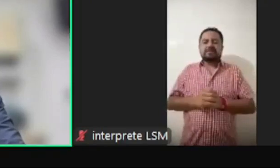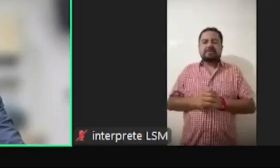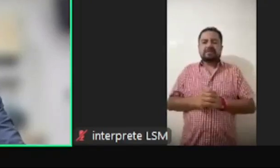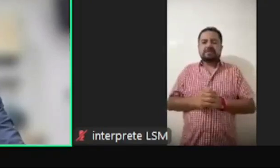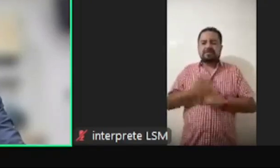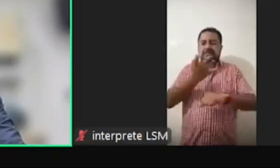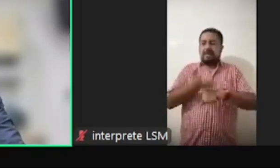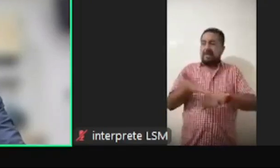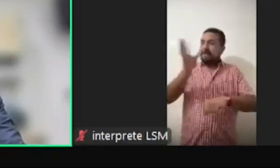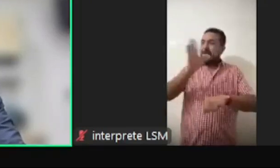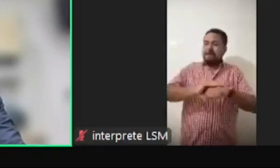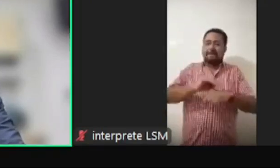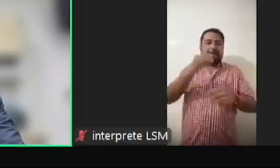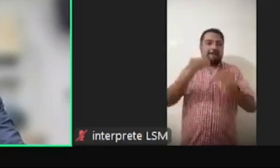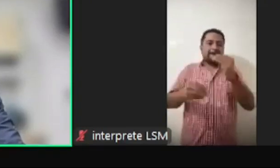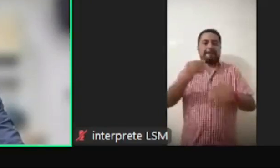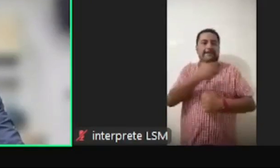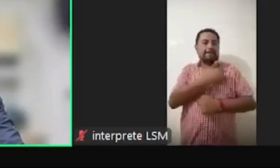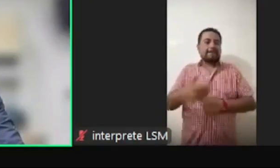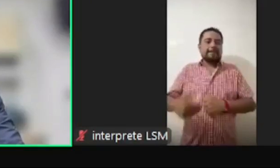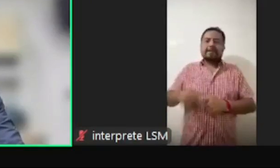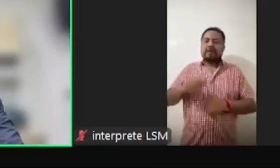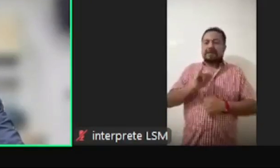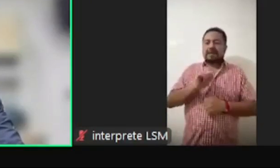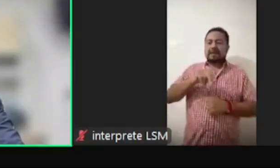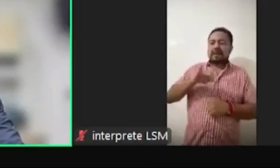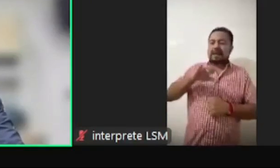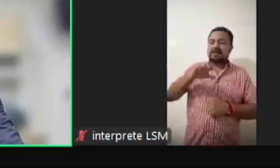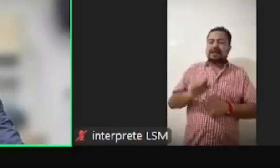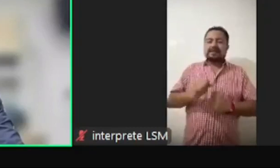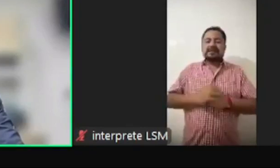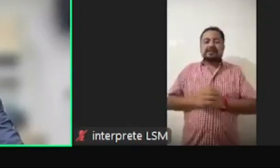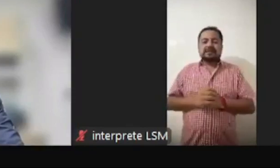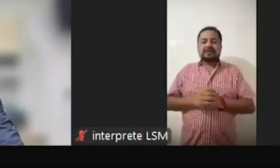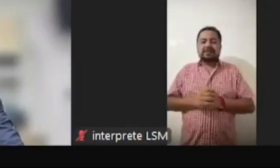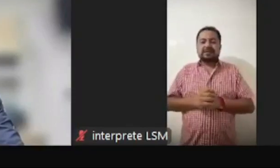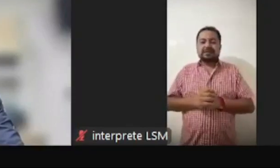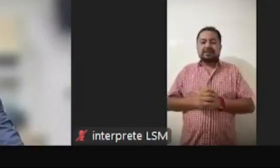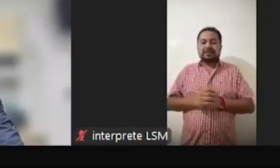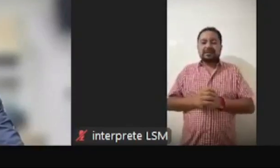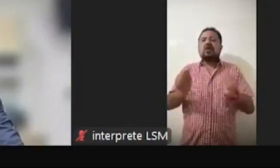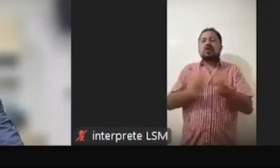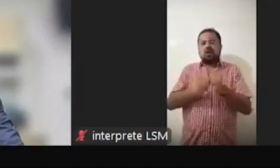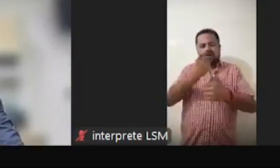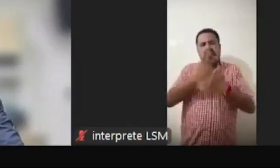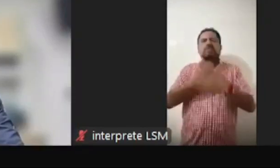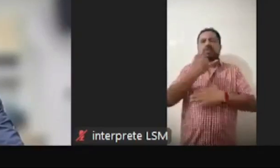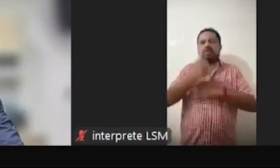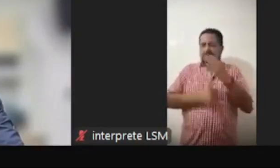su autorización, magistrada presidenta, magistrado José Inés Betancourt Salgado. Con el proyecto.